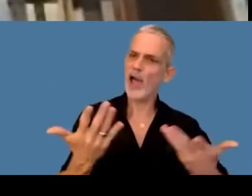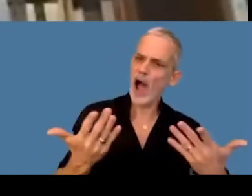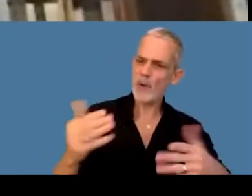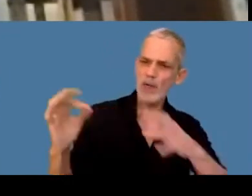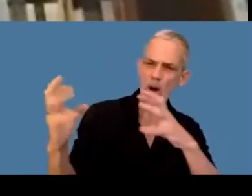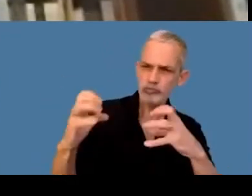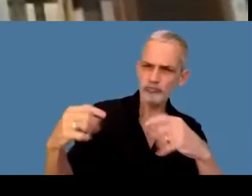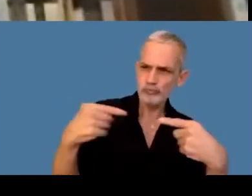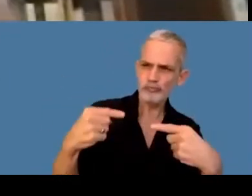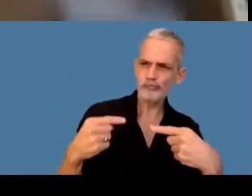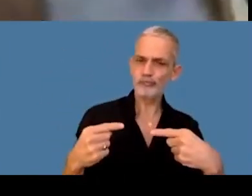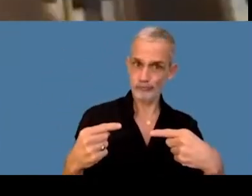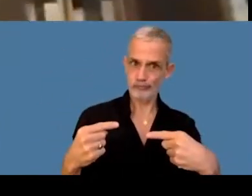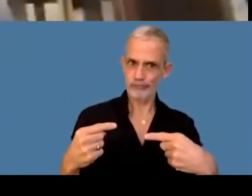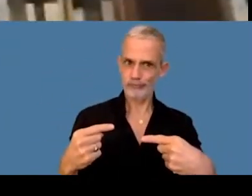conflicto,